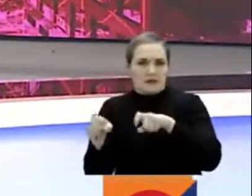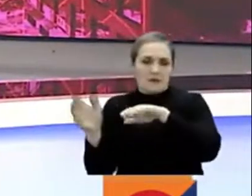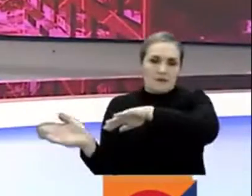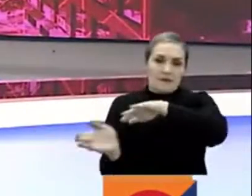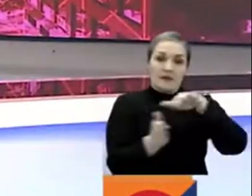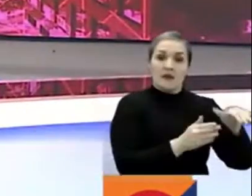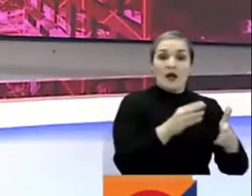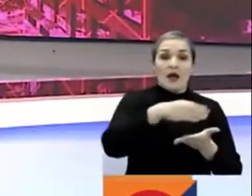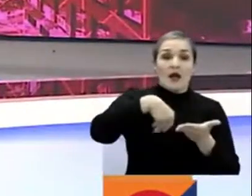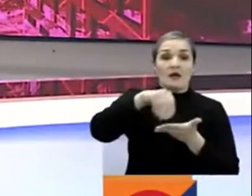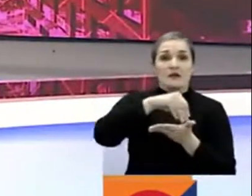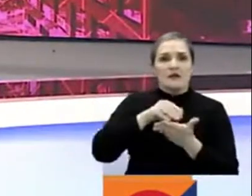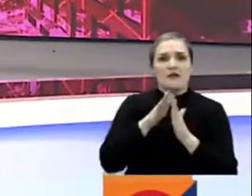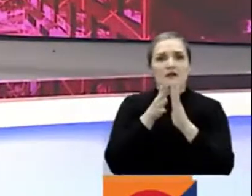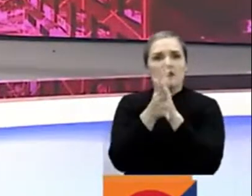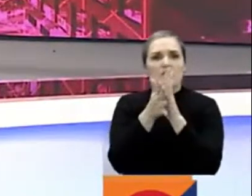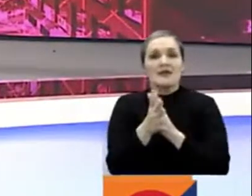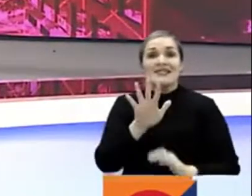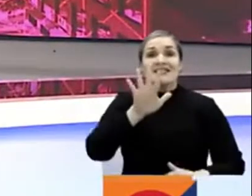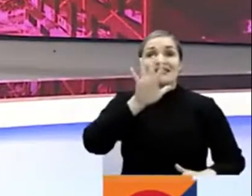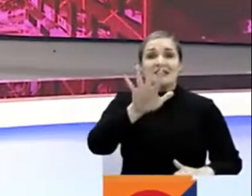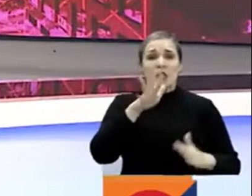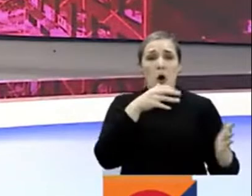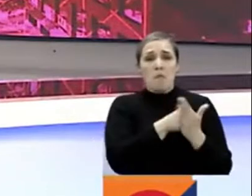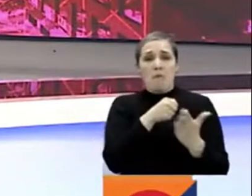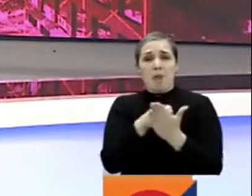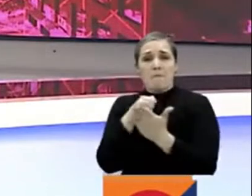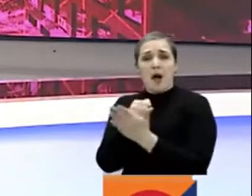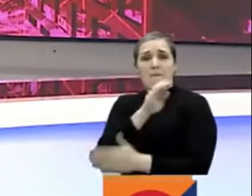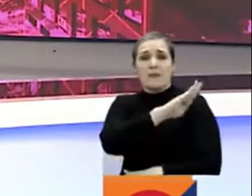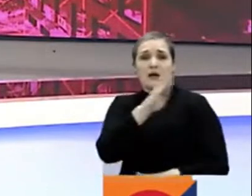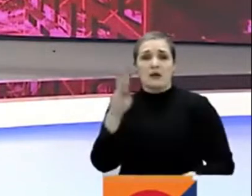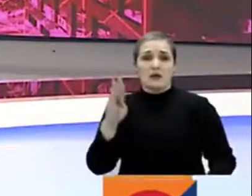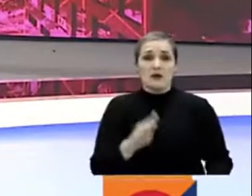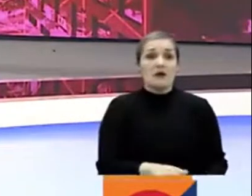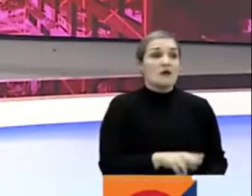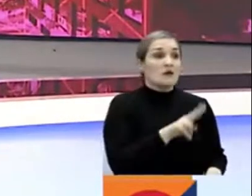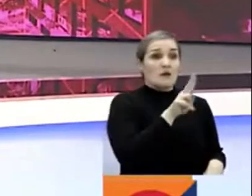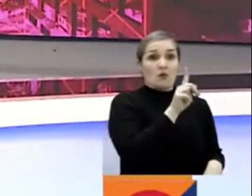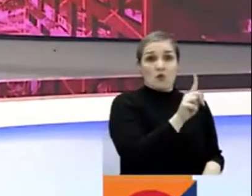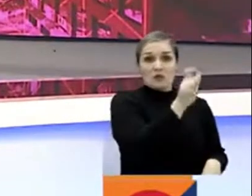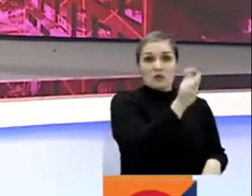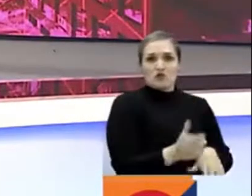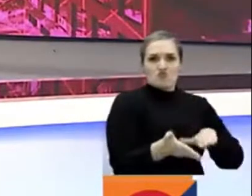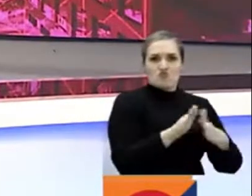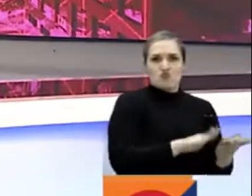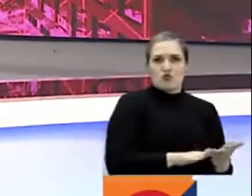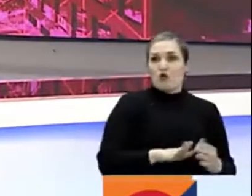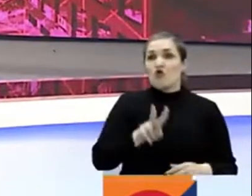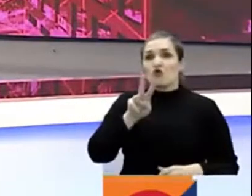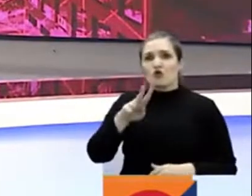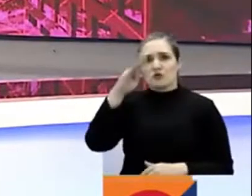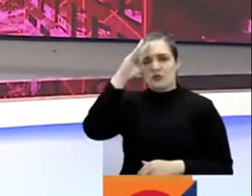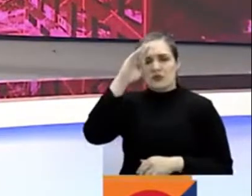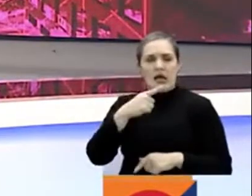Barranquilla, 5 siniestros viales dejaron una persona fallecida y 2 policías heridos. El exceso de velocidad y el